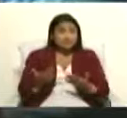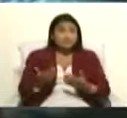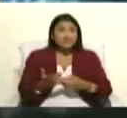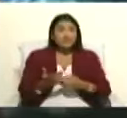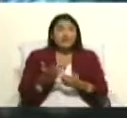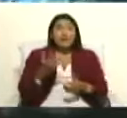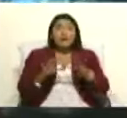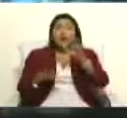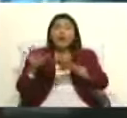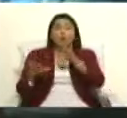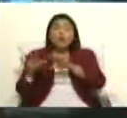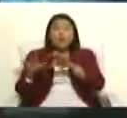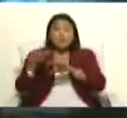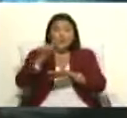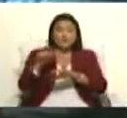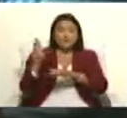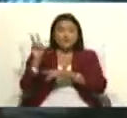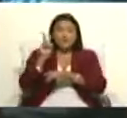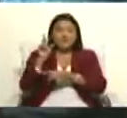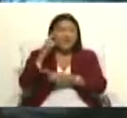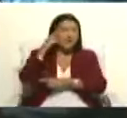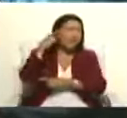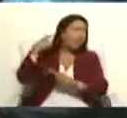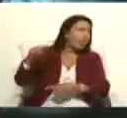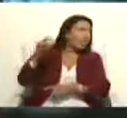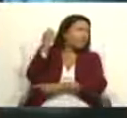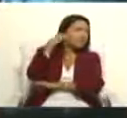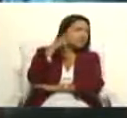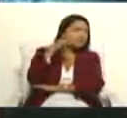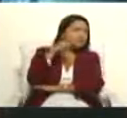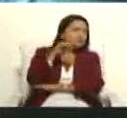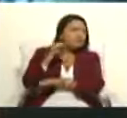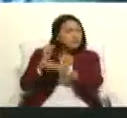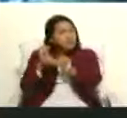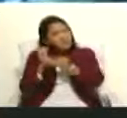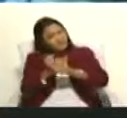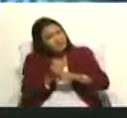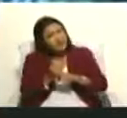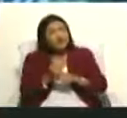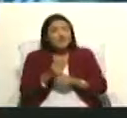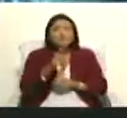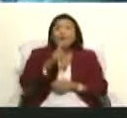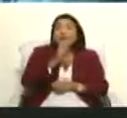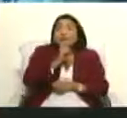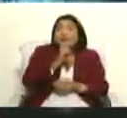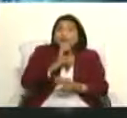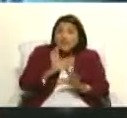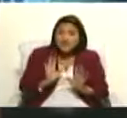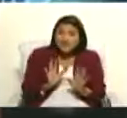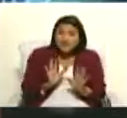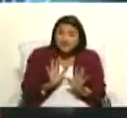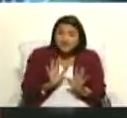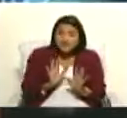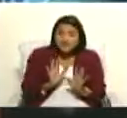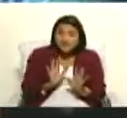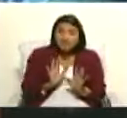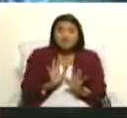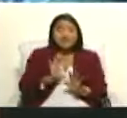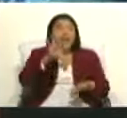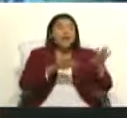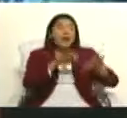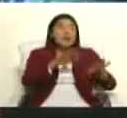venezolano que pase por bola y no le importa el béisbol difícilmente cada quien dentro de su equipo de su